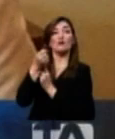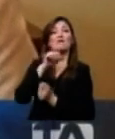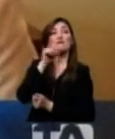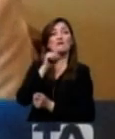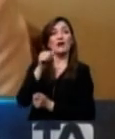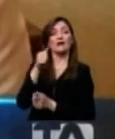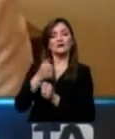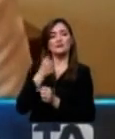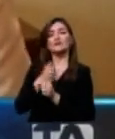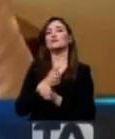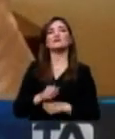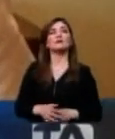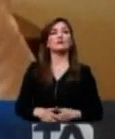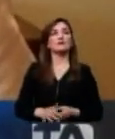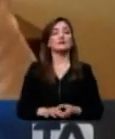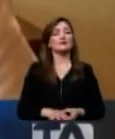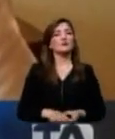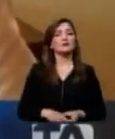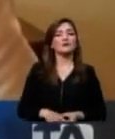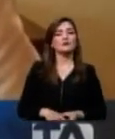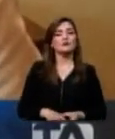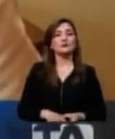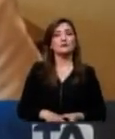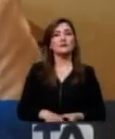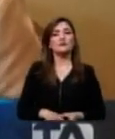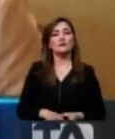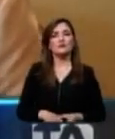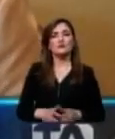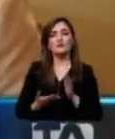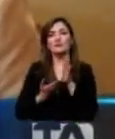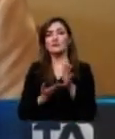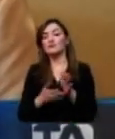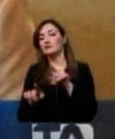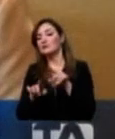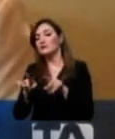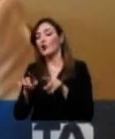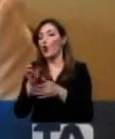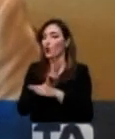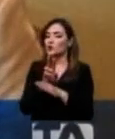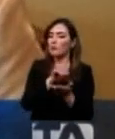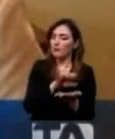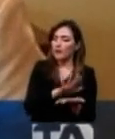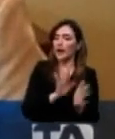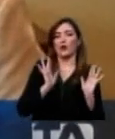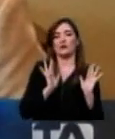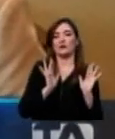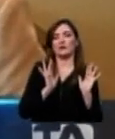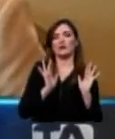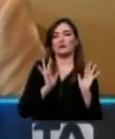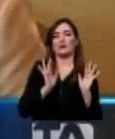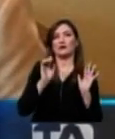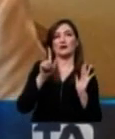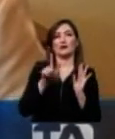que lograr por supuesto que hay modelos para determinados momentos y si somos nosotros partidarios